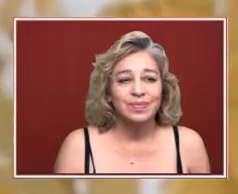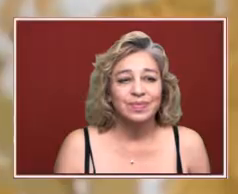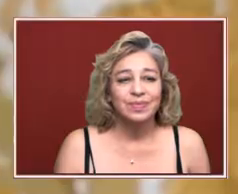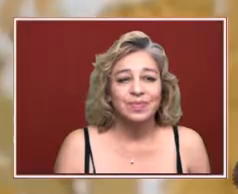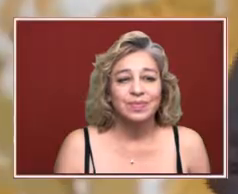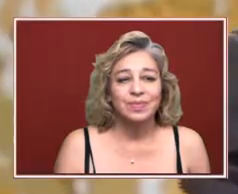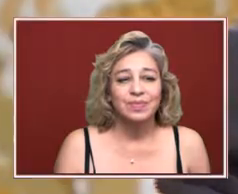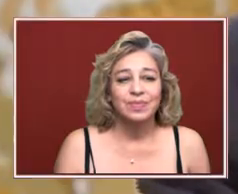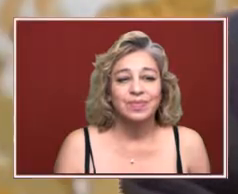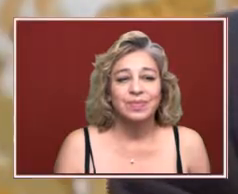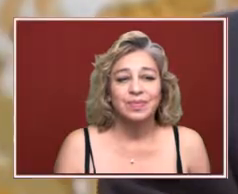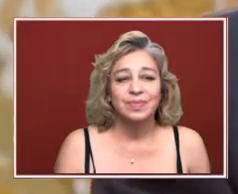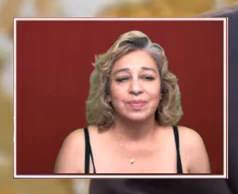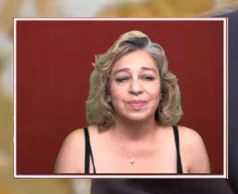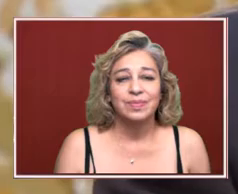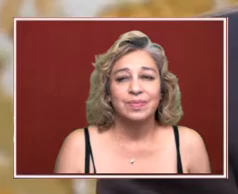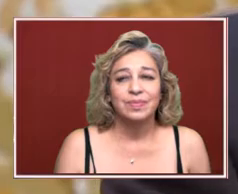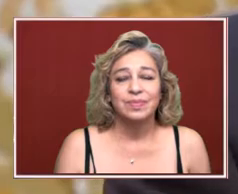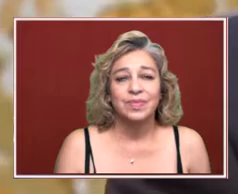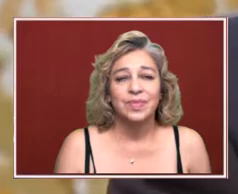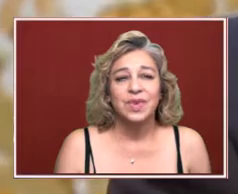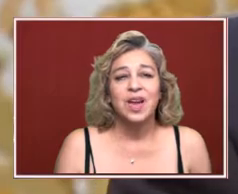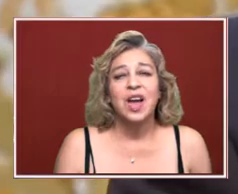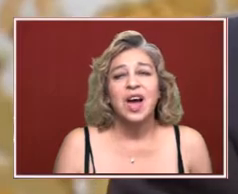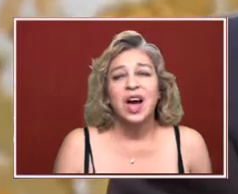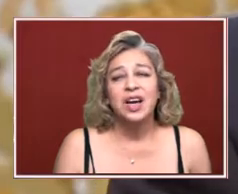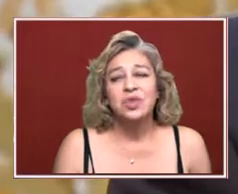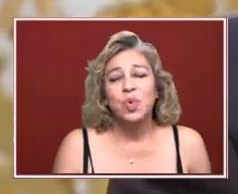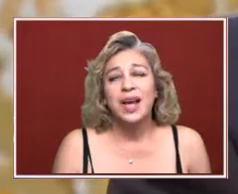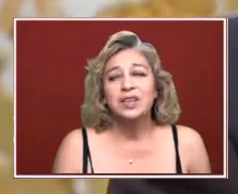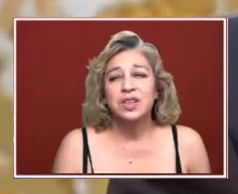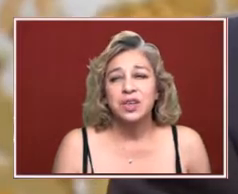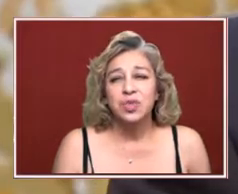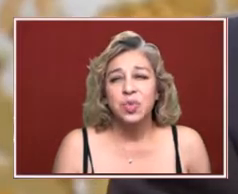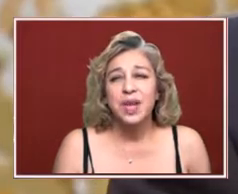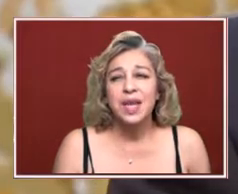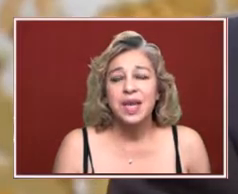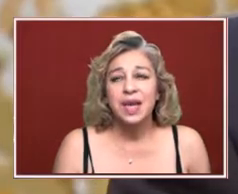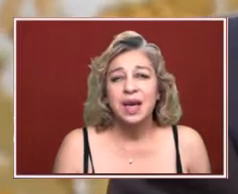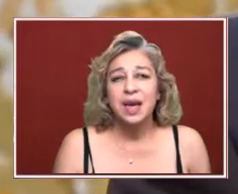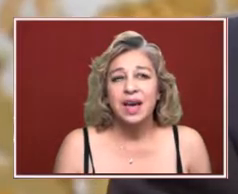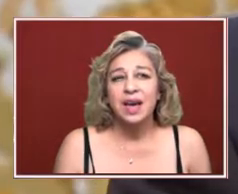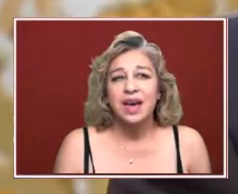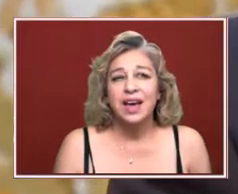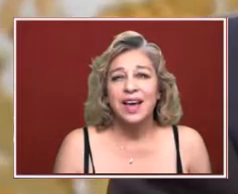Alrededor de 300 mil millones de pesos. Around